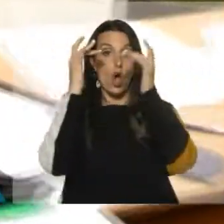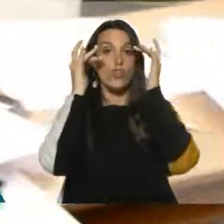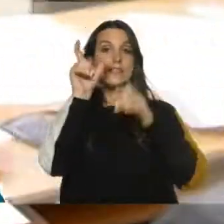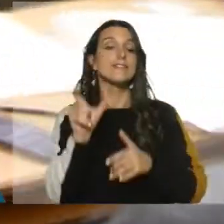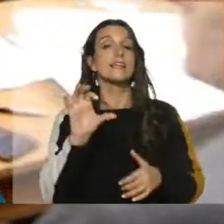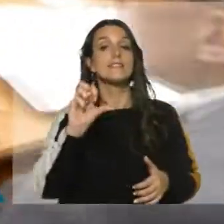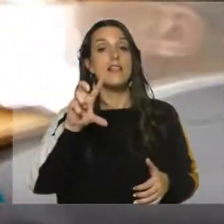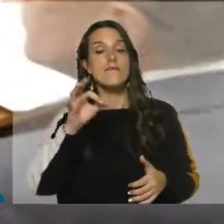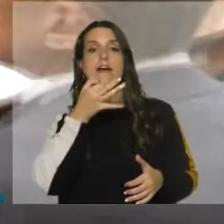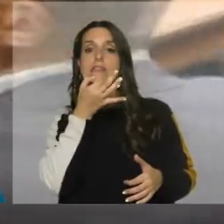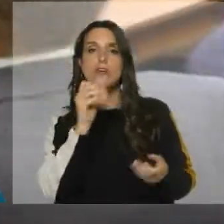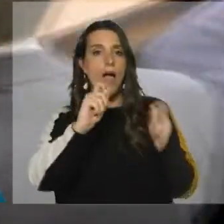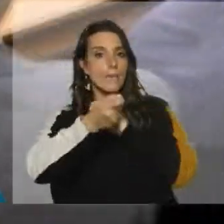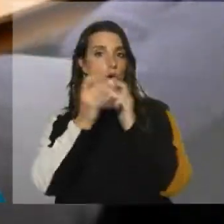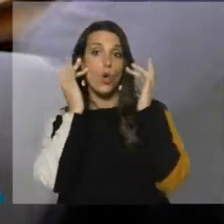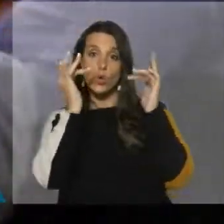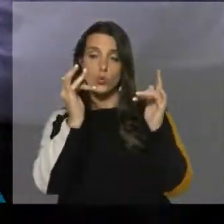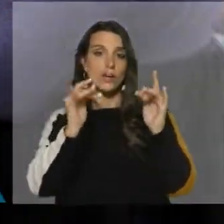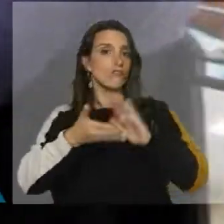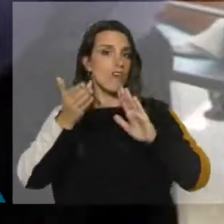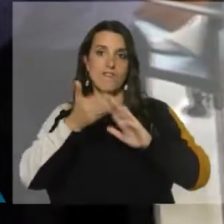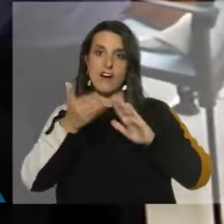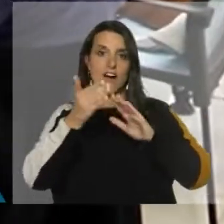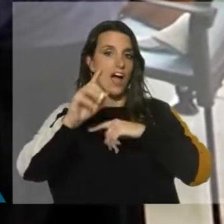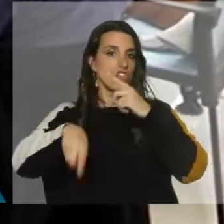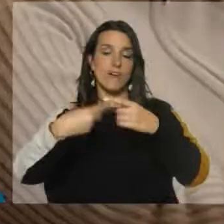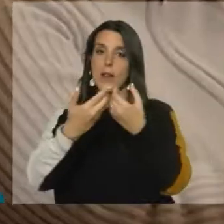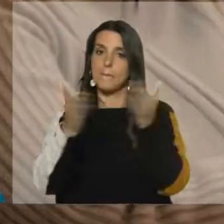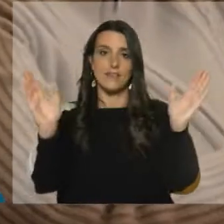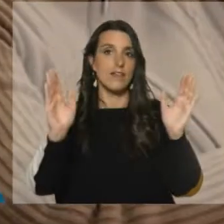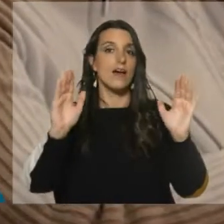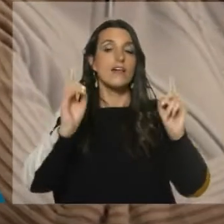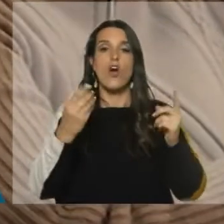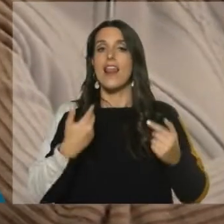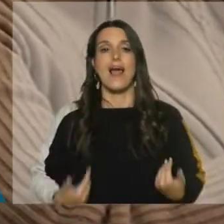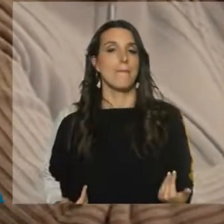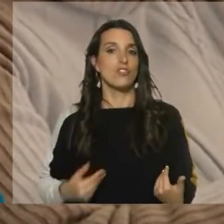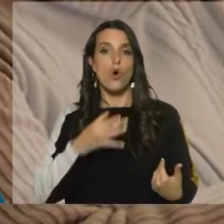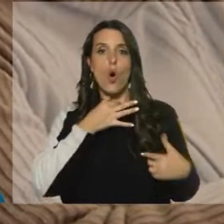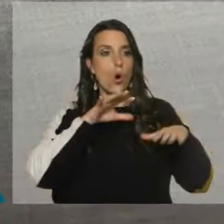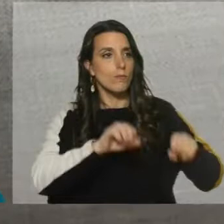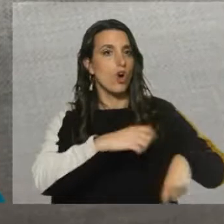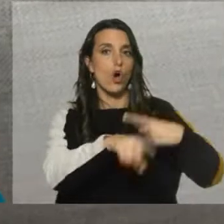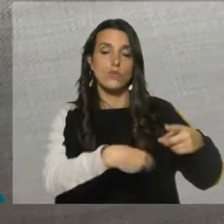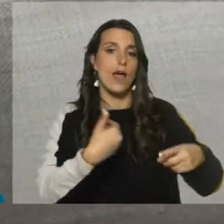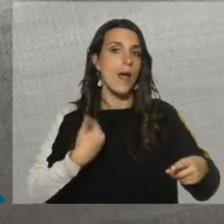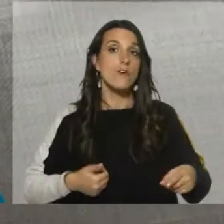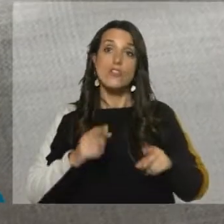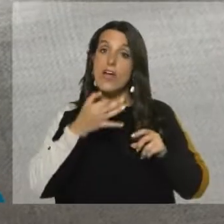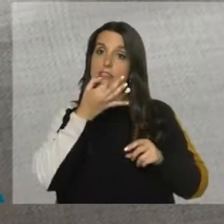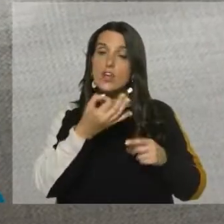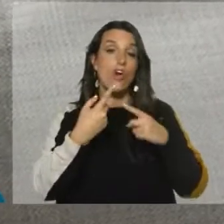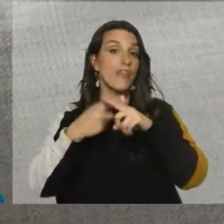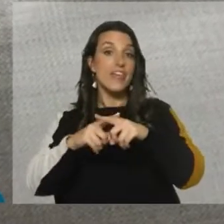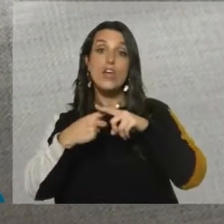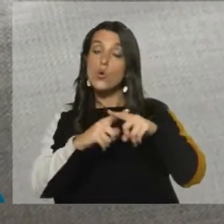Silva, aseguró que la transformación será puesta en práctica el año próximo. Lamentó que las ocupaciones continúen y aseguró que hay